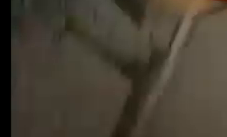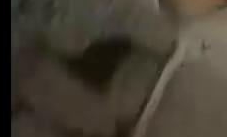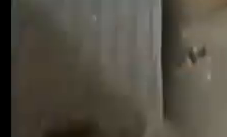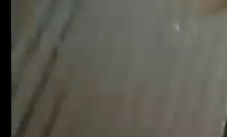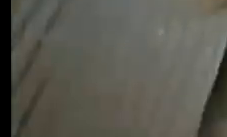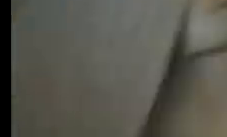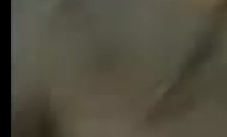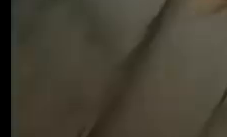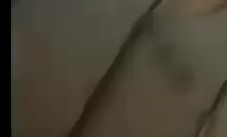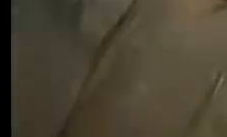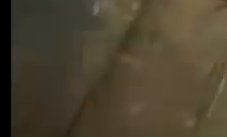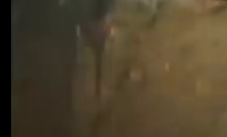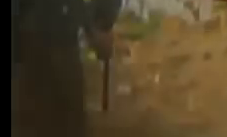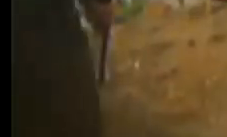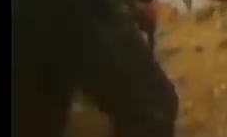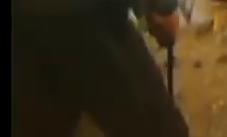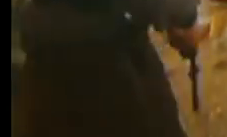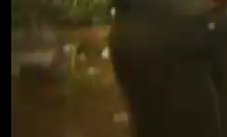Recorre camino.